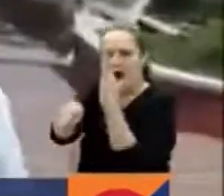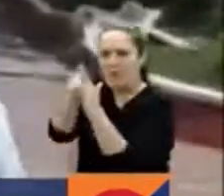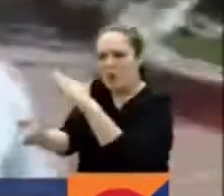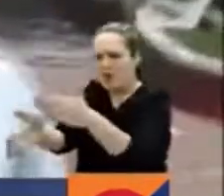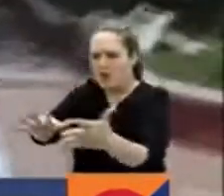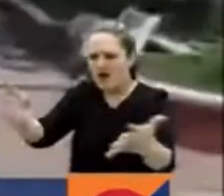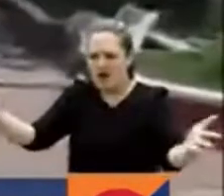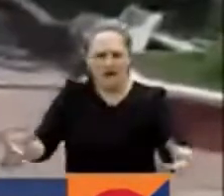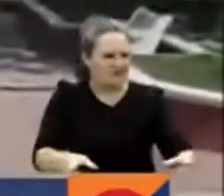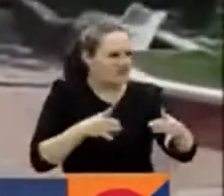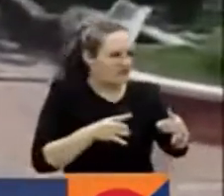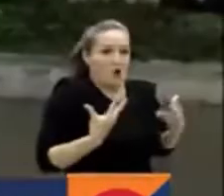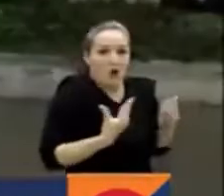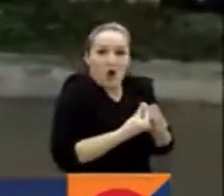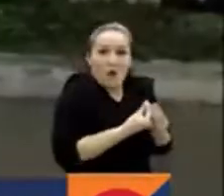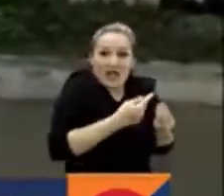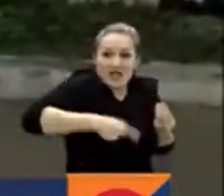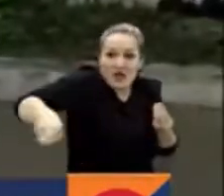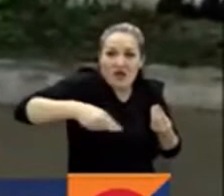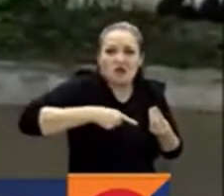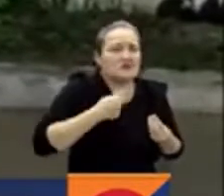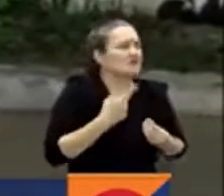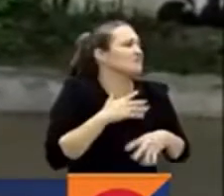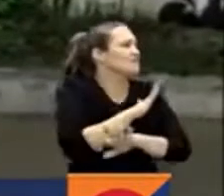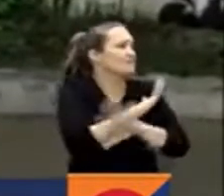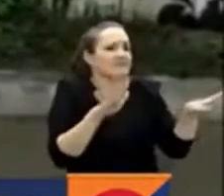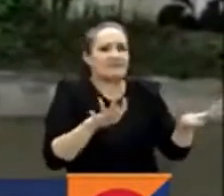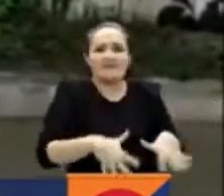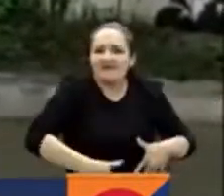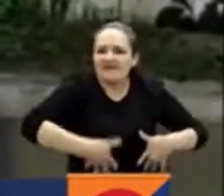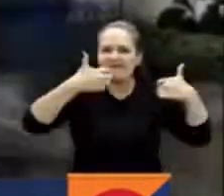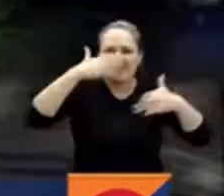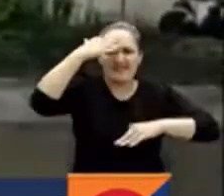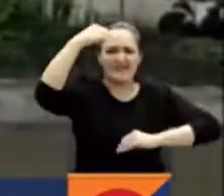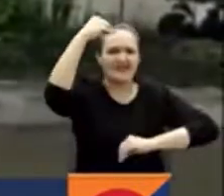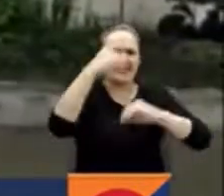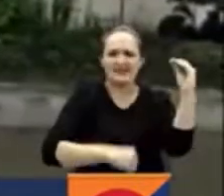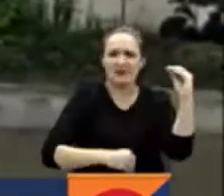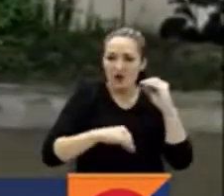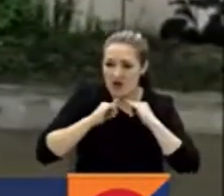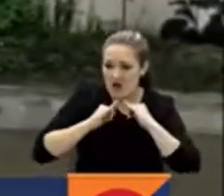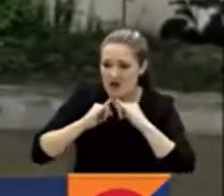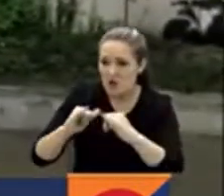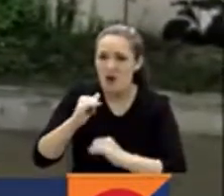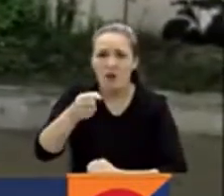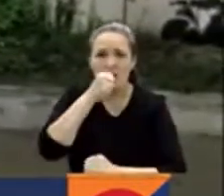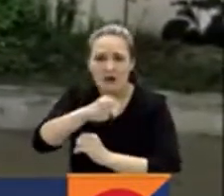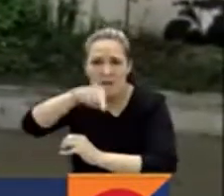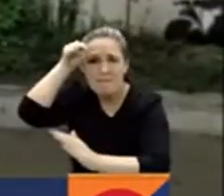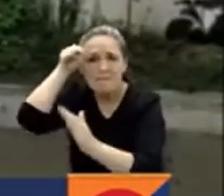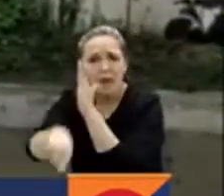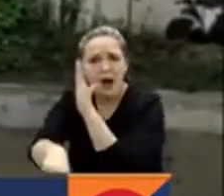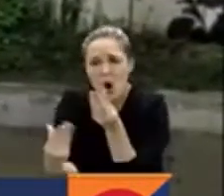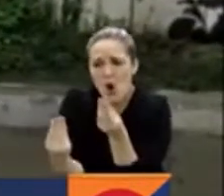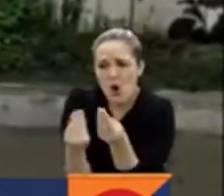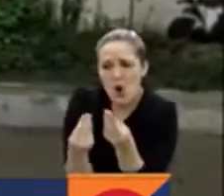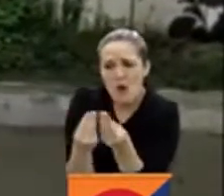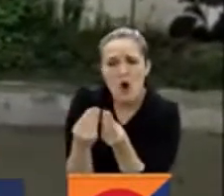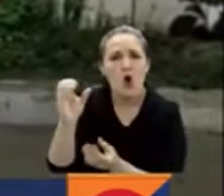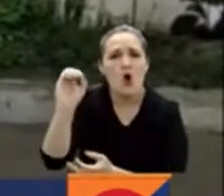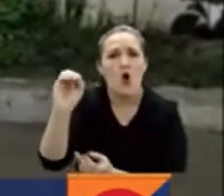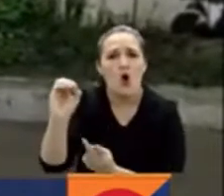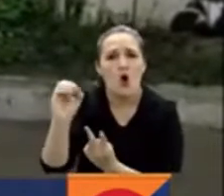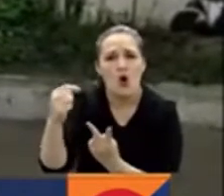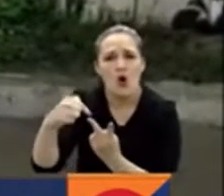celeridad en las investigaciones. Repudiamos de manera contundente el hecho en el que perdió la vida nuestro compañero Leiner